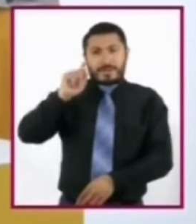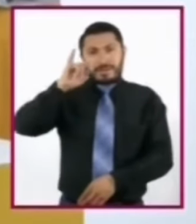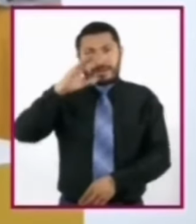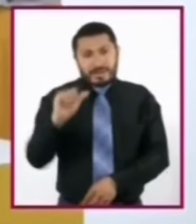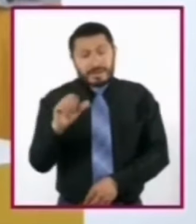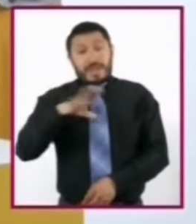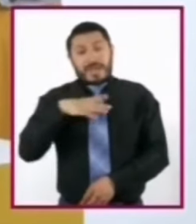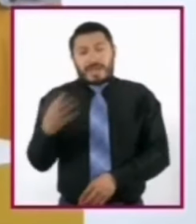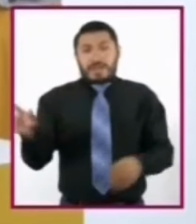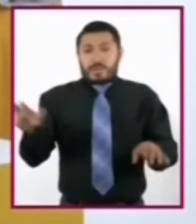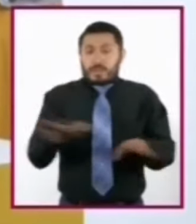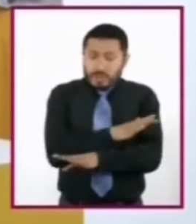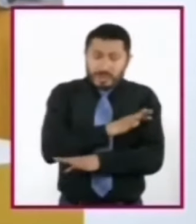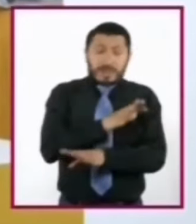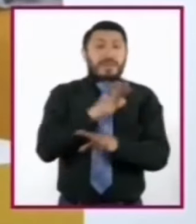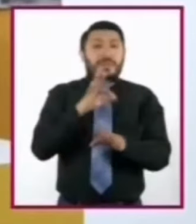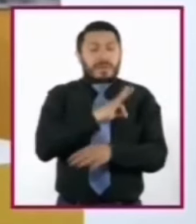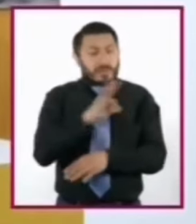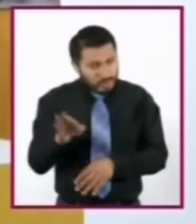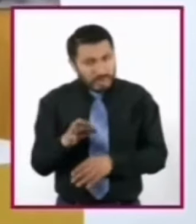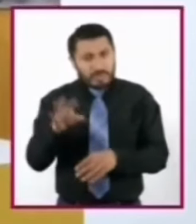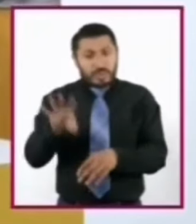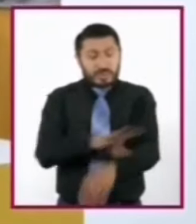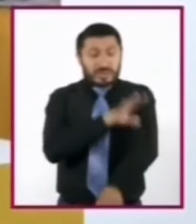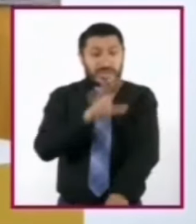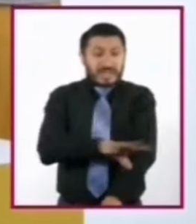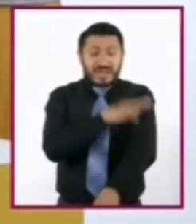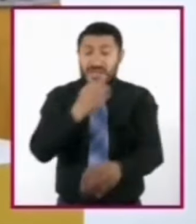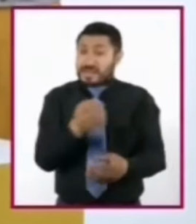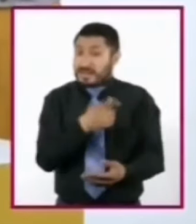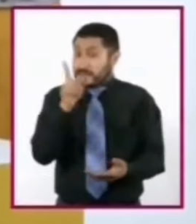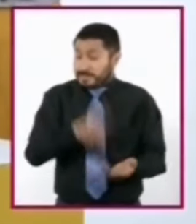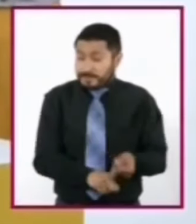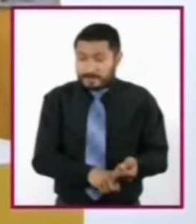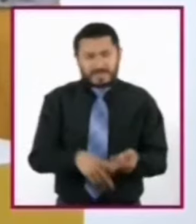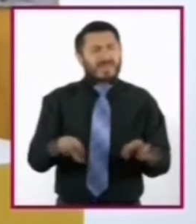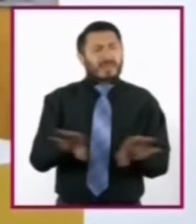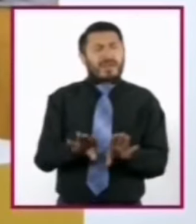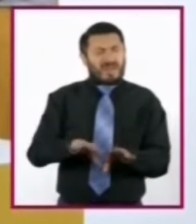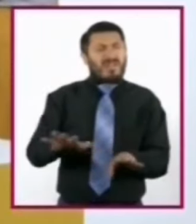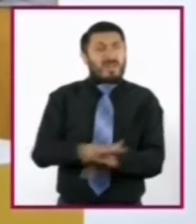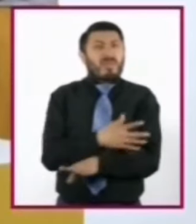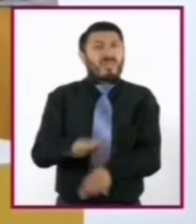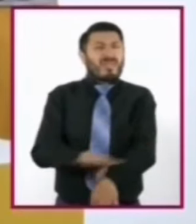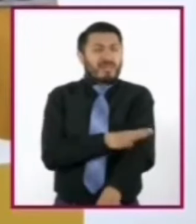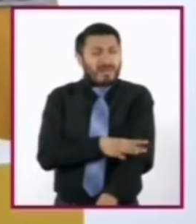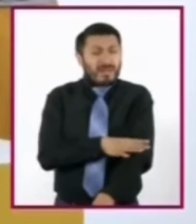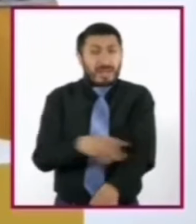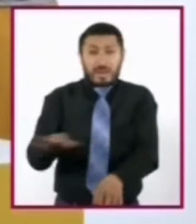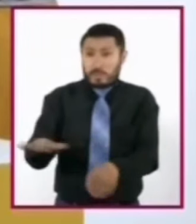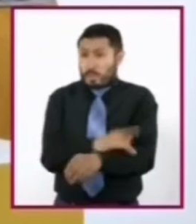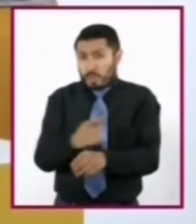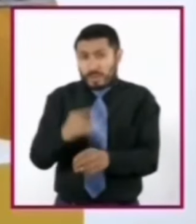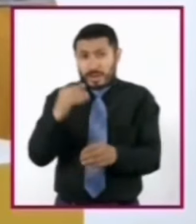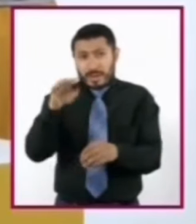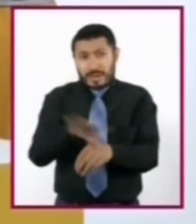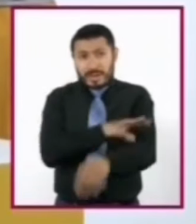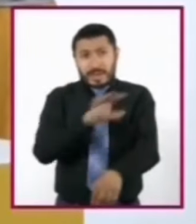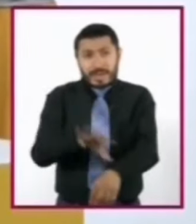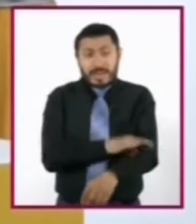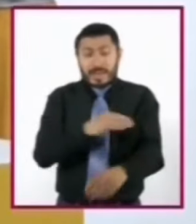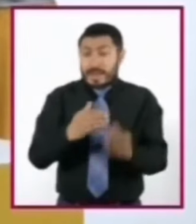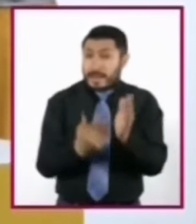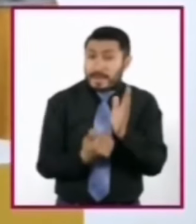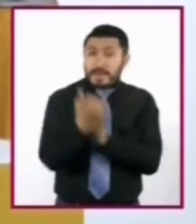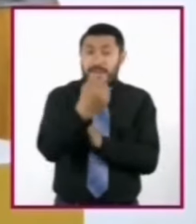la cantidad de energía que tienen. ¿Y cómo se hace eso, maestra? Porque para aumentar la energía cinética tendríamos